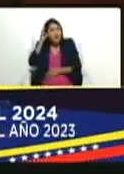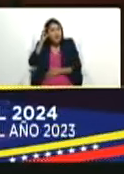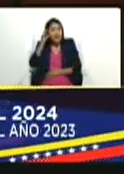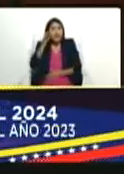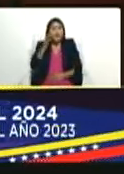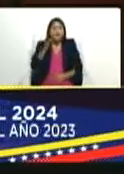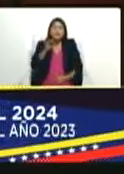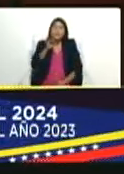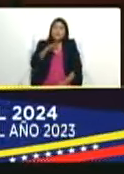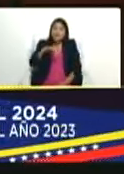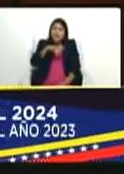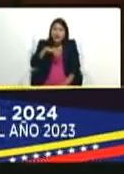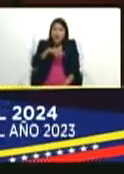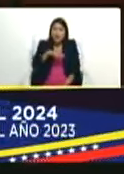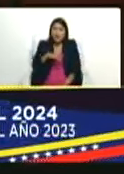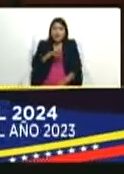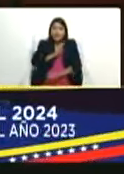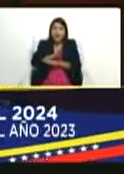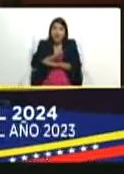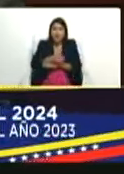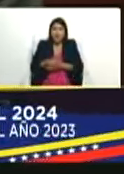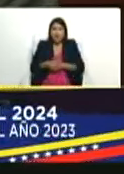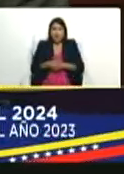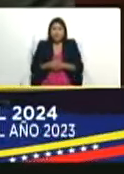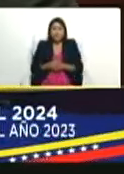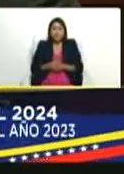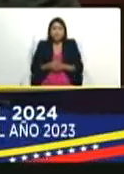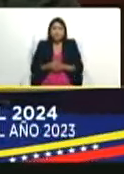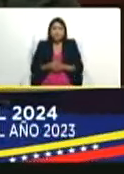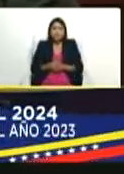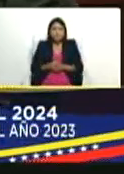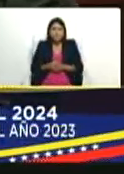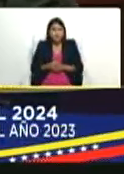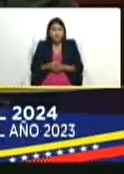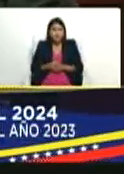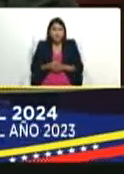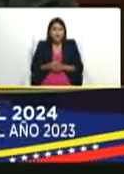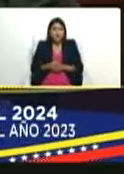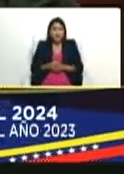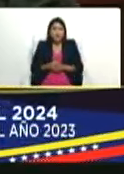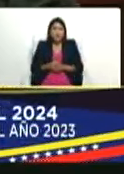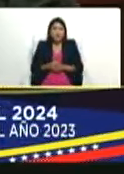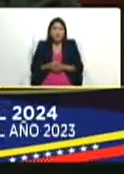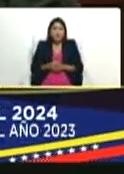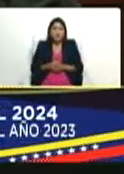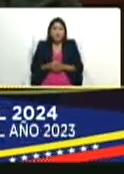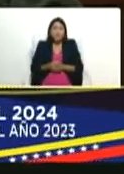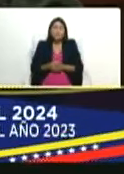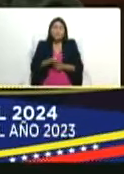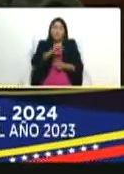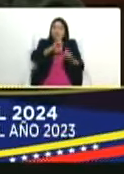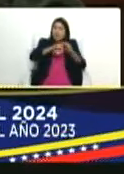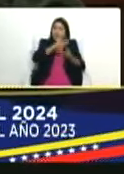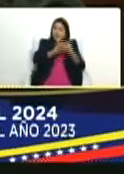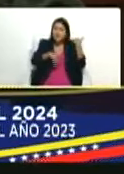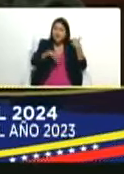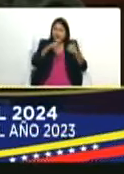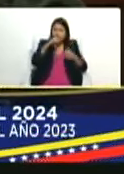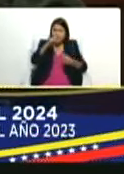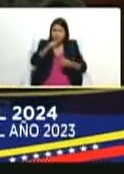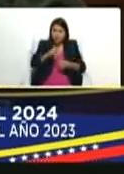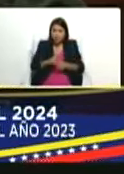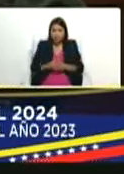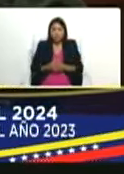de la Sala de Casación Penal. Doctora Cilia Flores de Maduro, primera combatiente de la